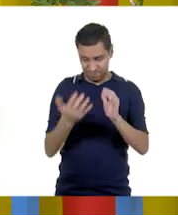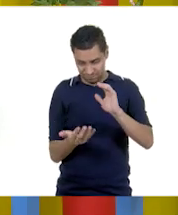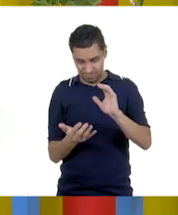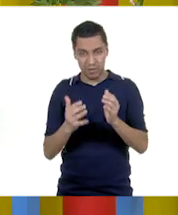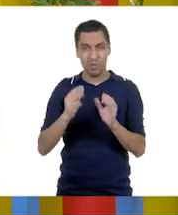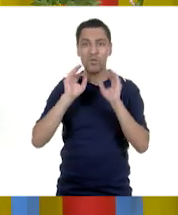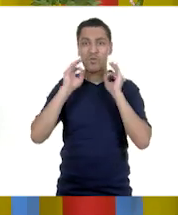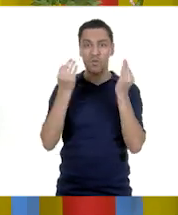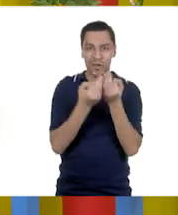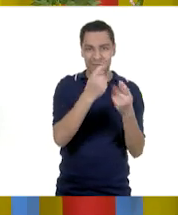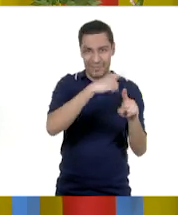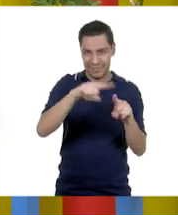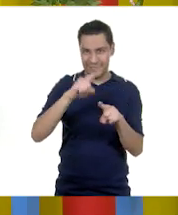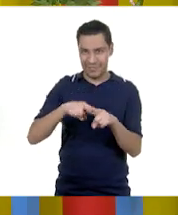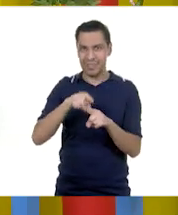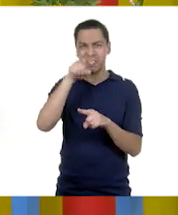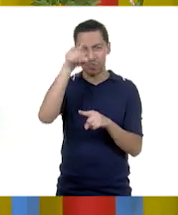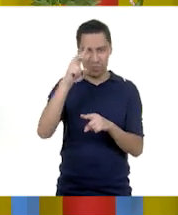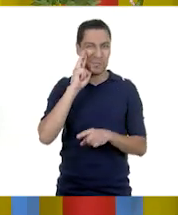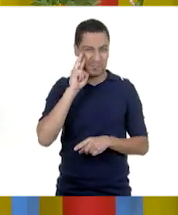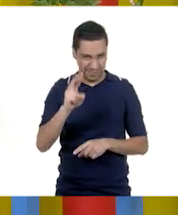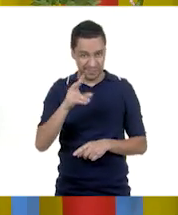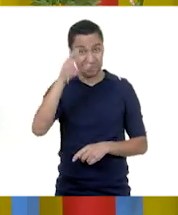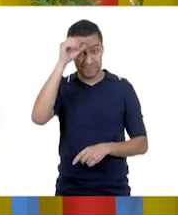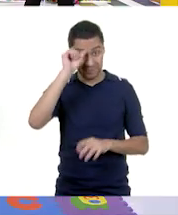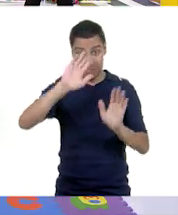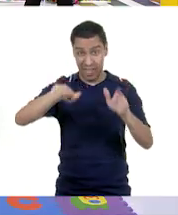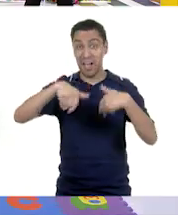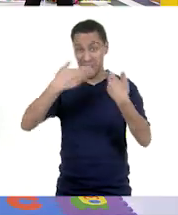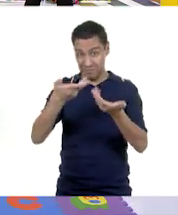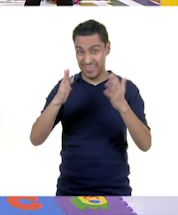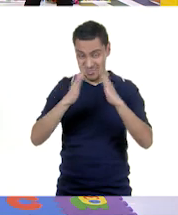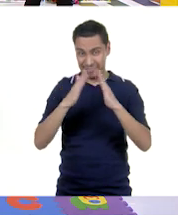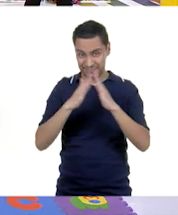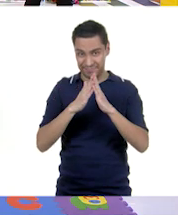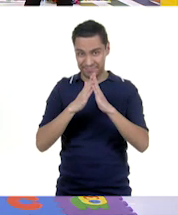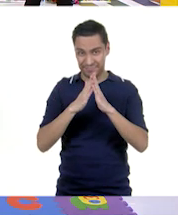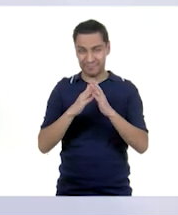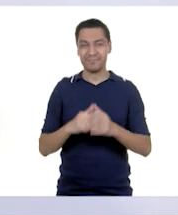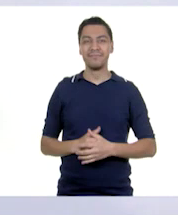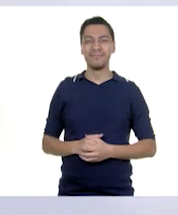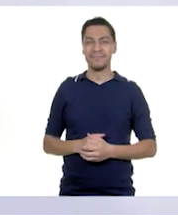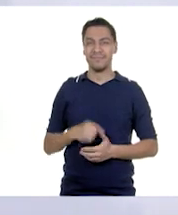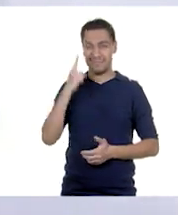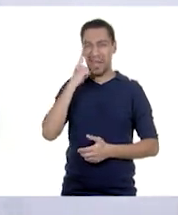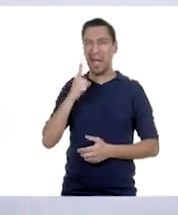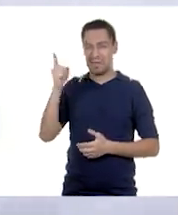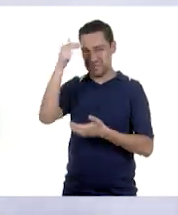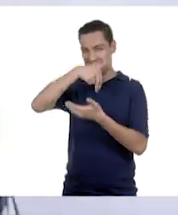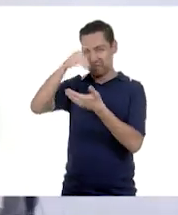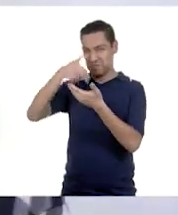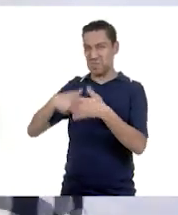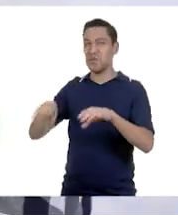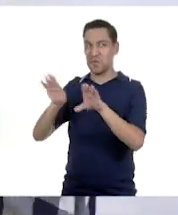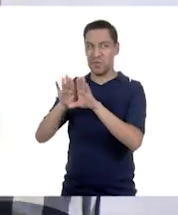hagan esta actividad también allá en su casita. ¿Cómo vas? Ay, voy más o menos. No sé si se esté pareciendo